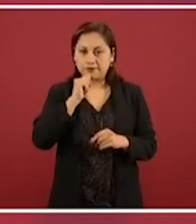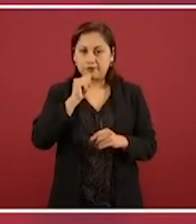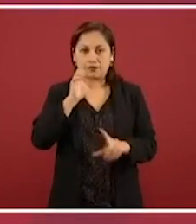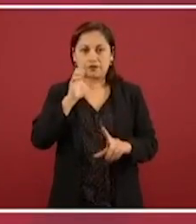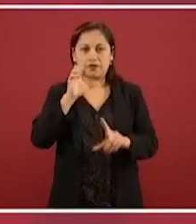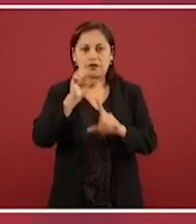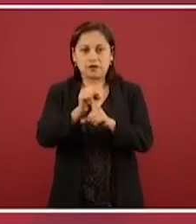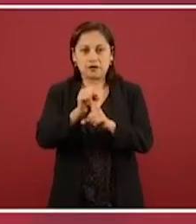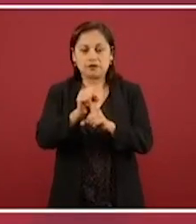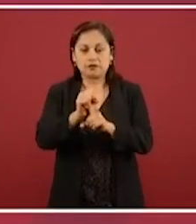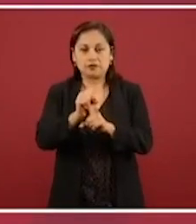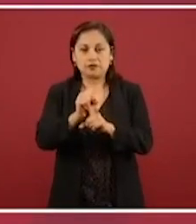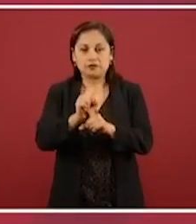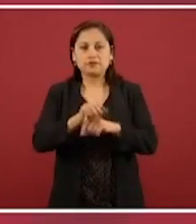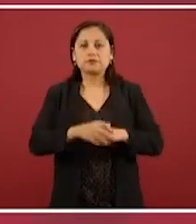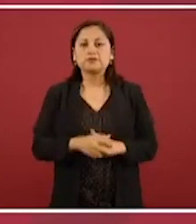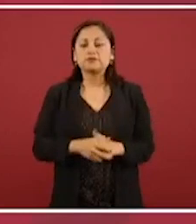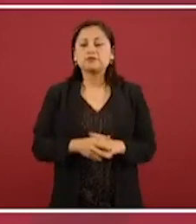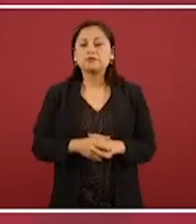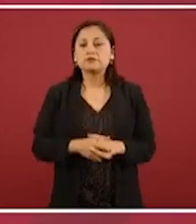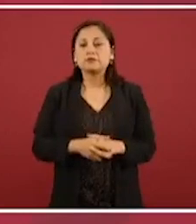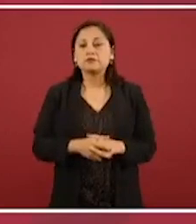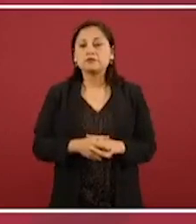a lo que fue